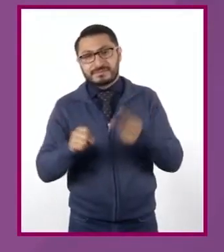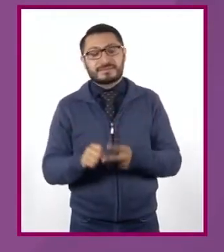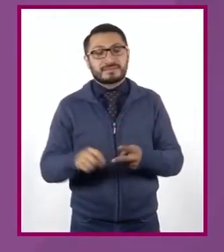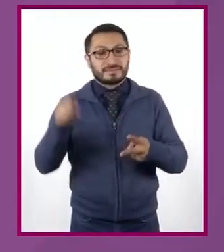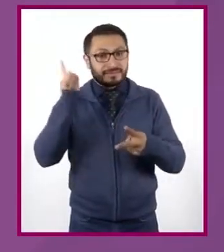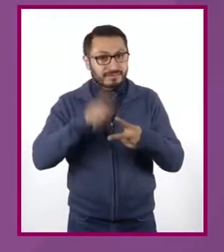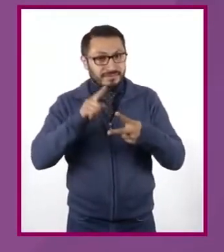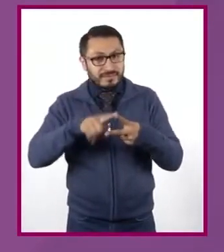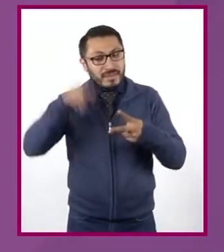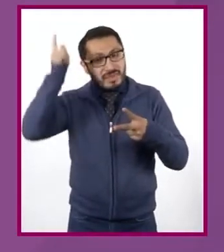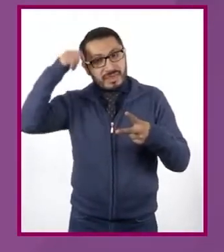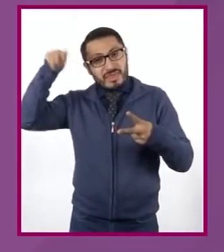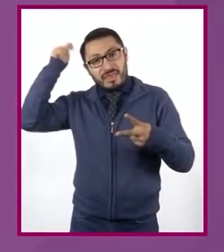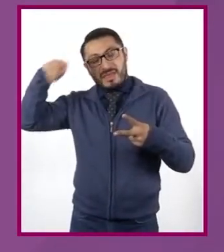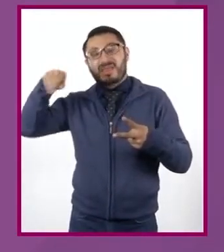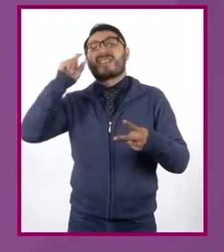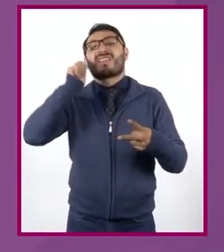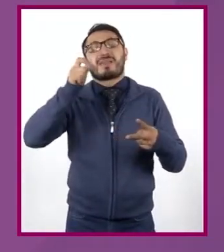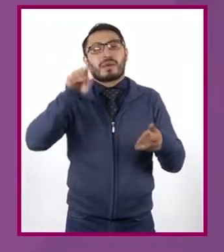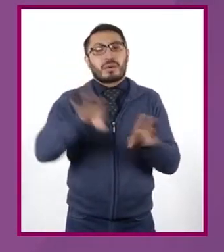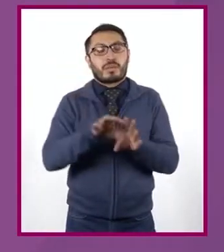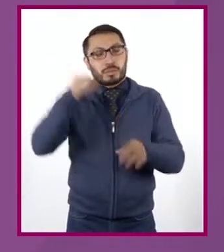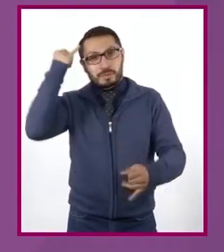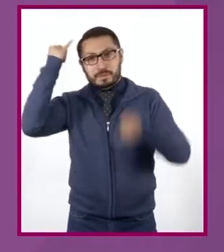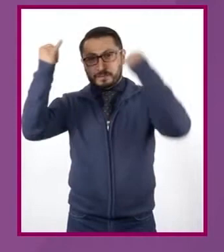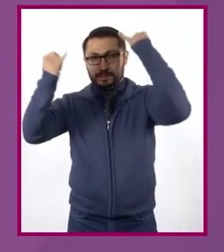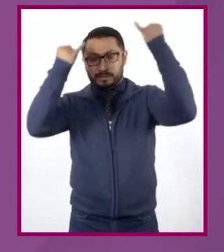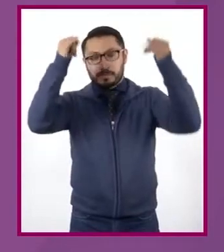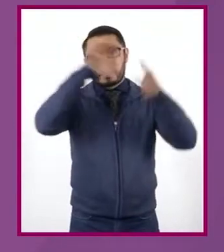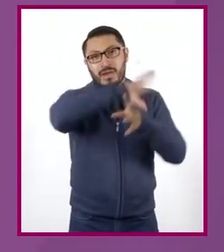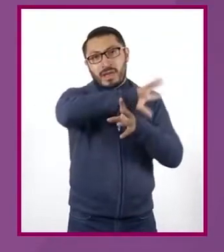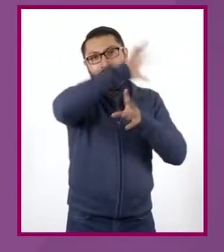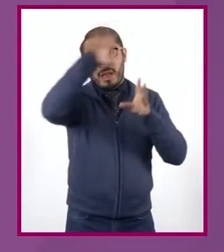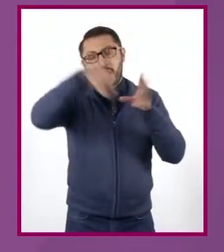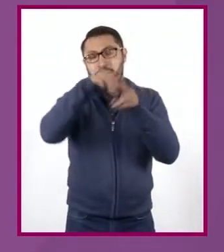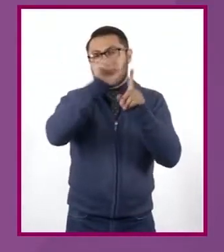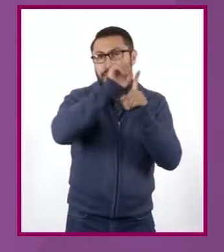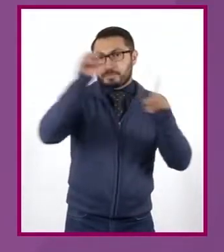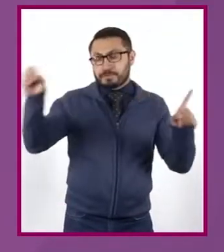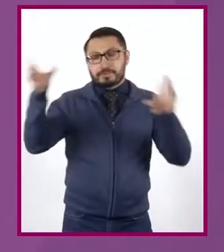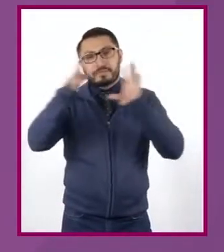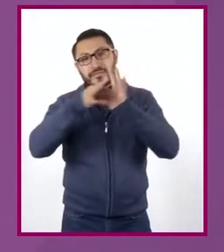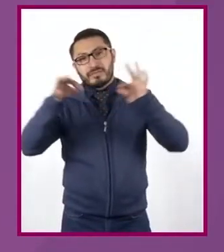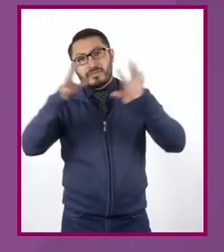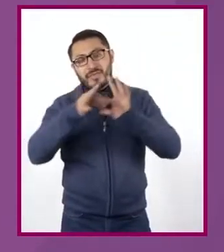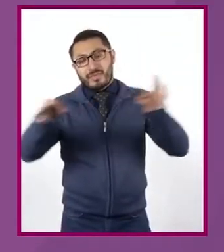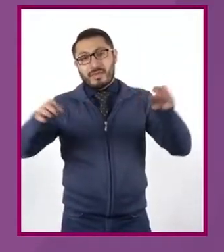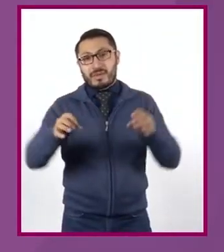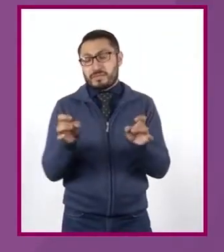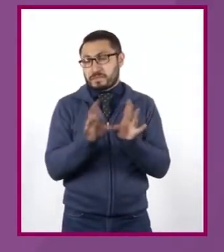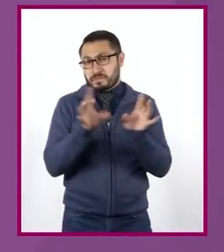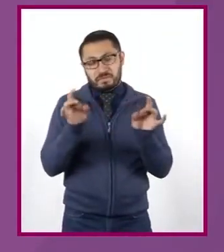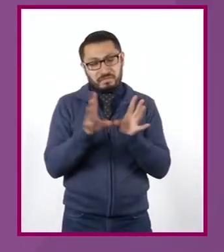Los modelos teóricos son un conjunto de ideas organizadas de forma coherente para explicar fenómenos.